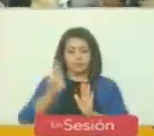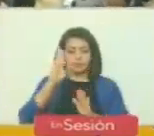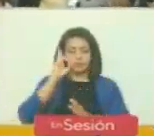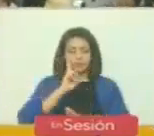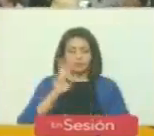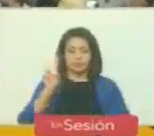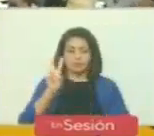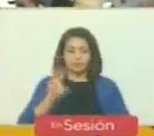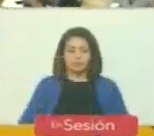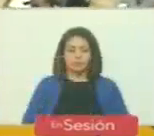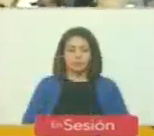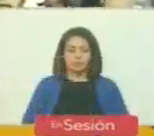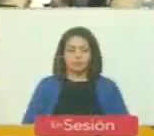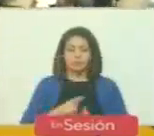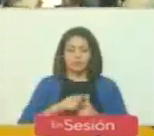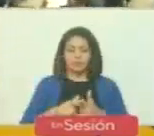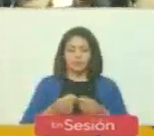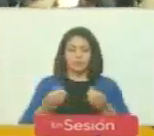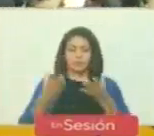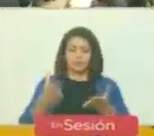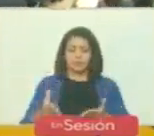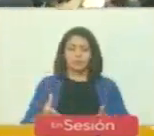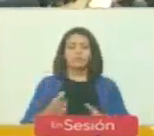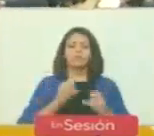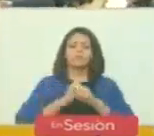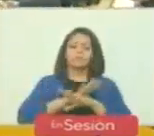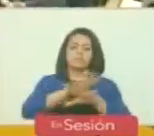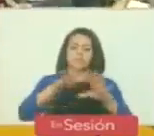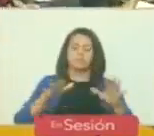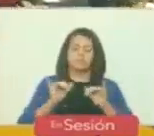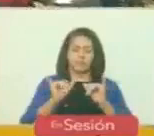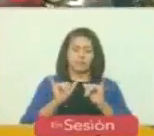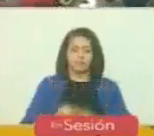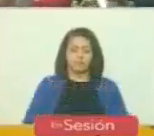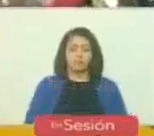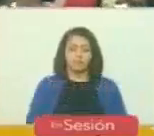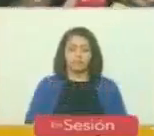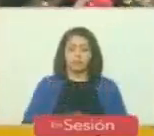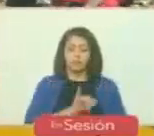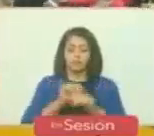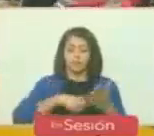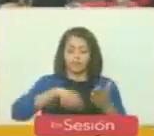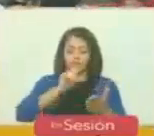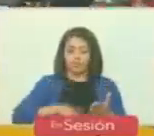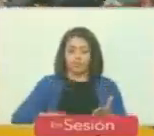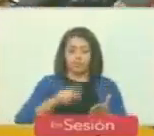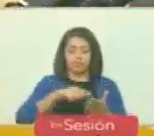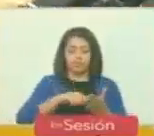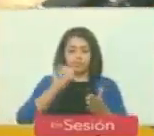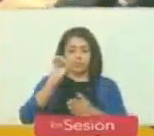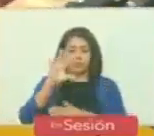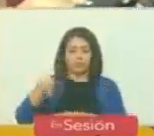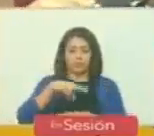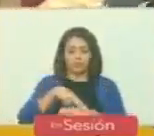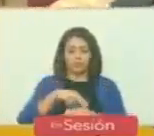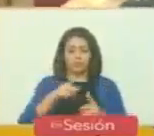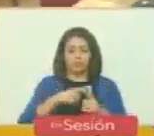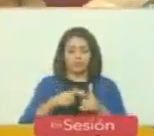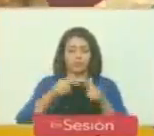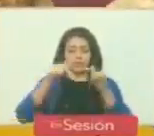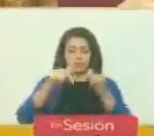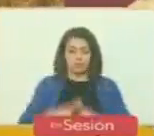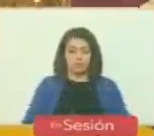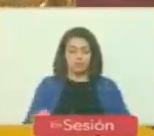Bolivariana de Venezuela y dar máxima difusión al mismo. Dado, firmado y sellado en el Palacio Federal Legislativo,